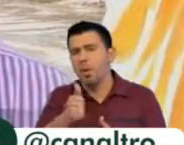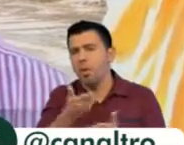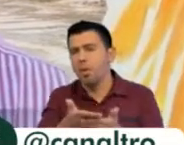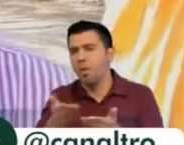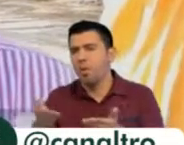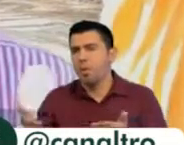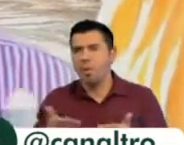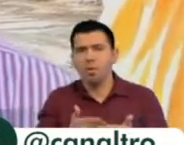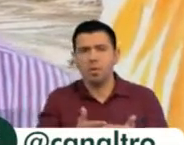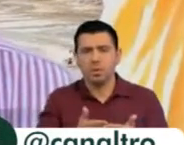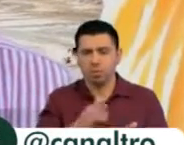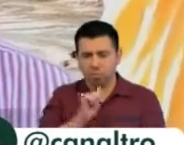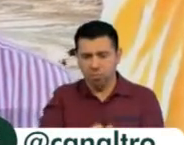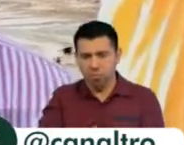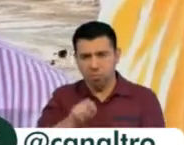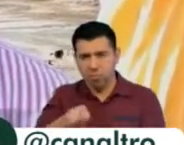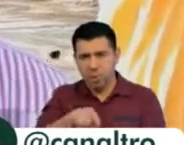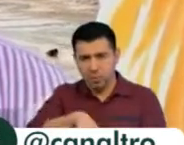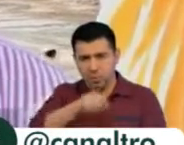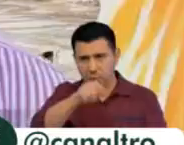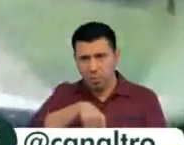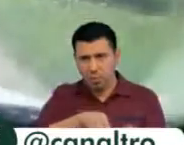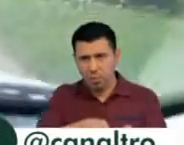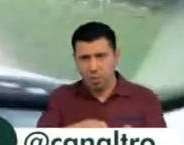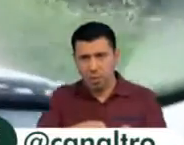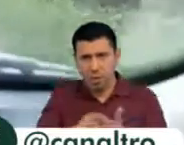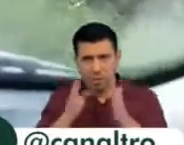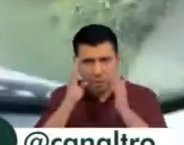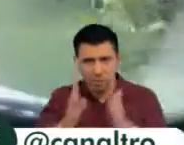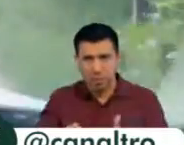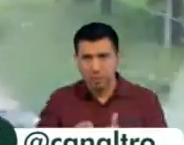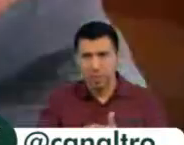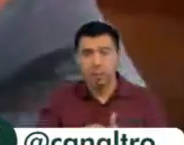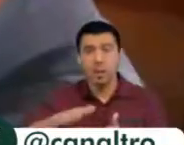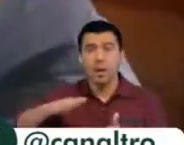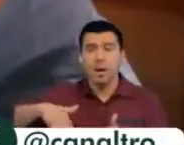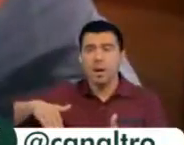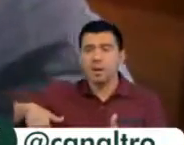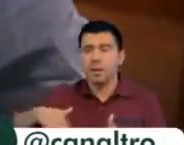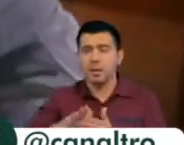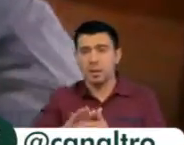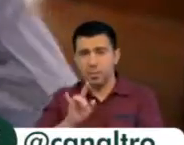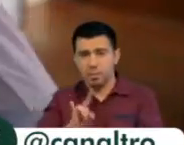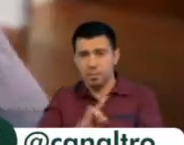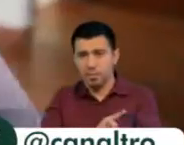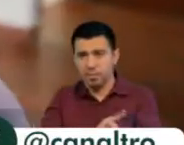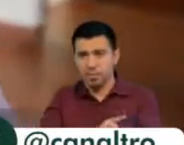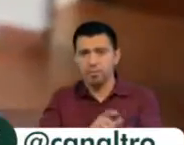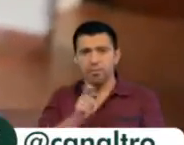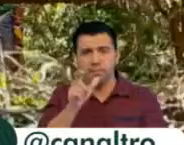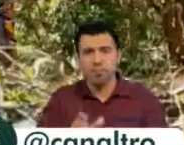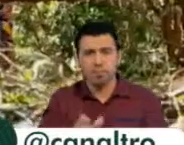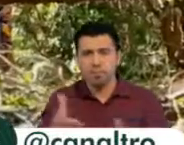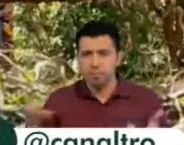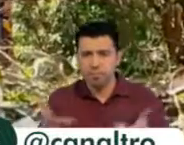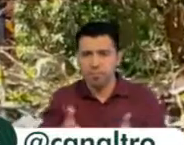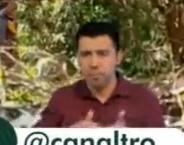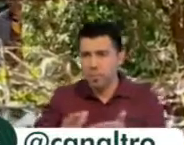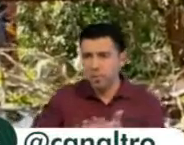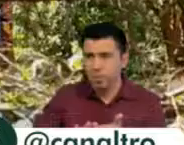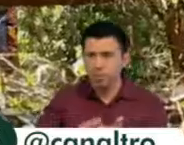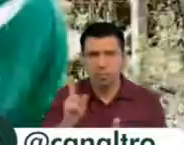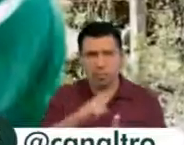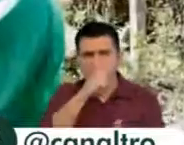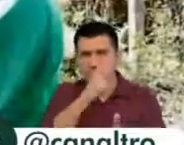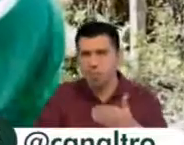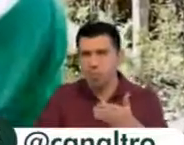son del mismo de resorte directo del contrato. Ante los retrasos, la interventoría de la obra tomó la decisión de multar a la